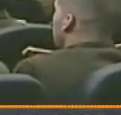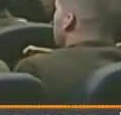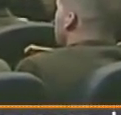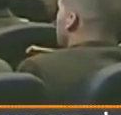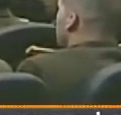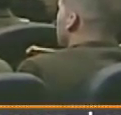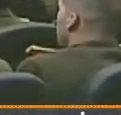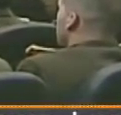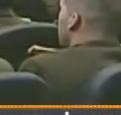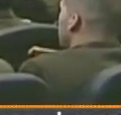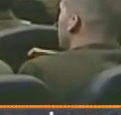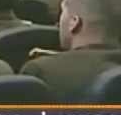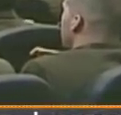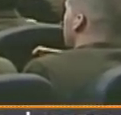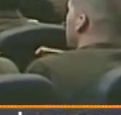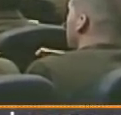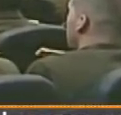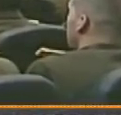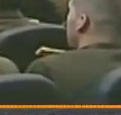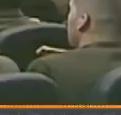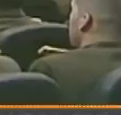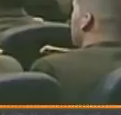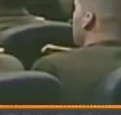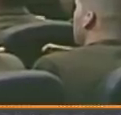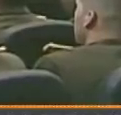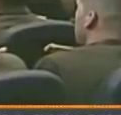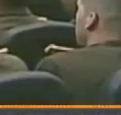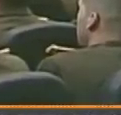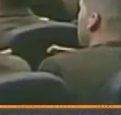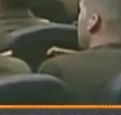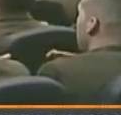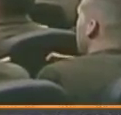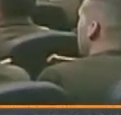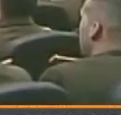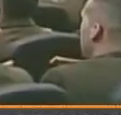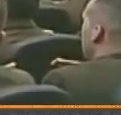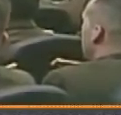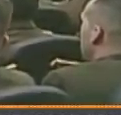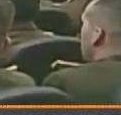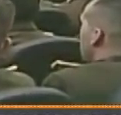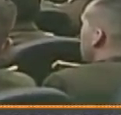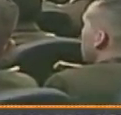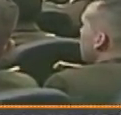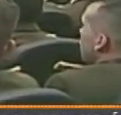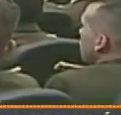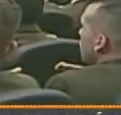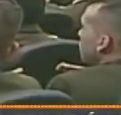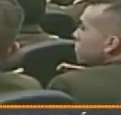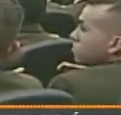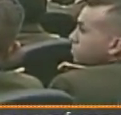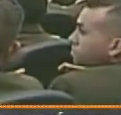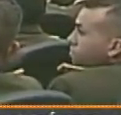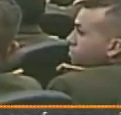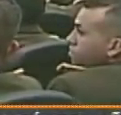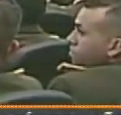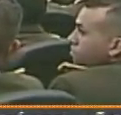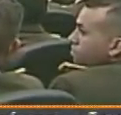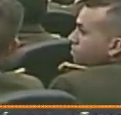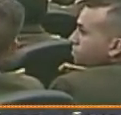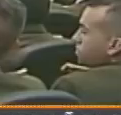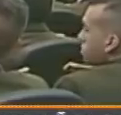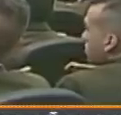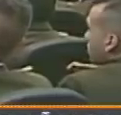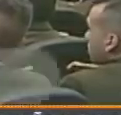Establecemos este contacto en vivo y en directo para informarles que en este momento se está dando inicio al año pedagógico 2018-2019